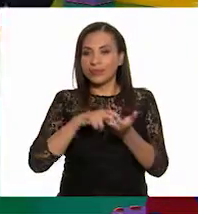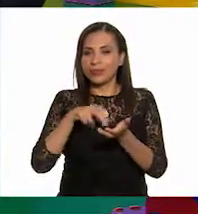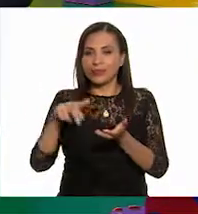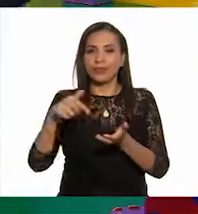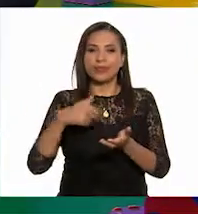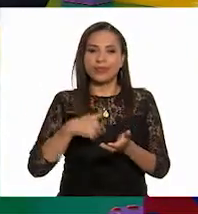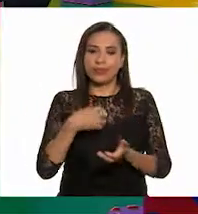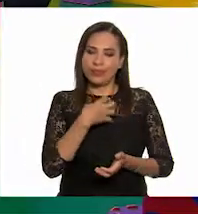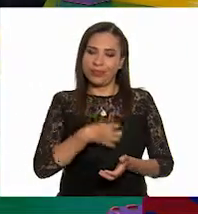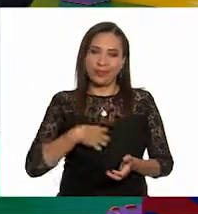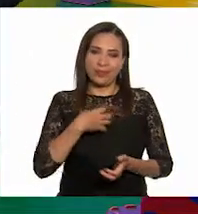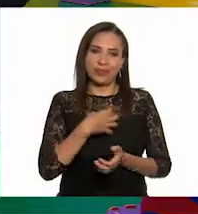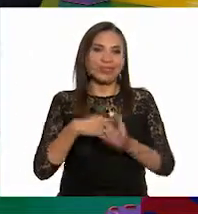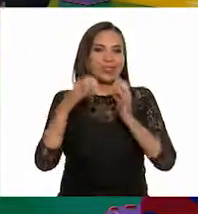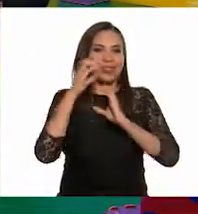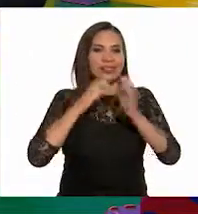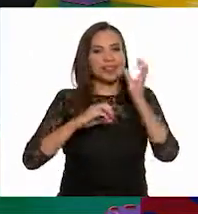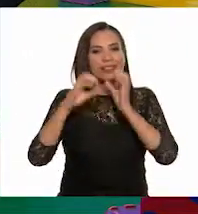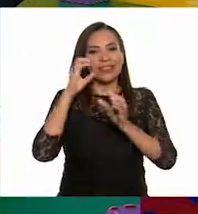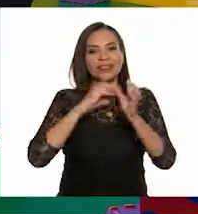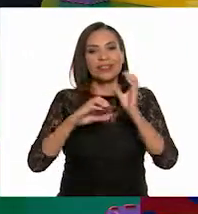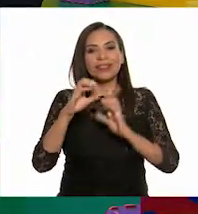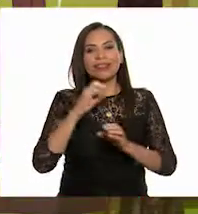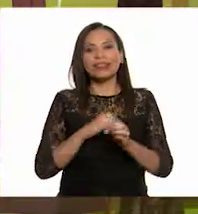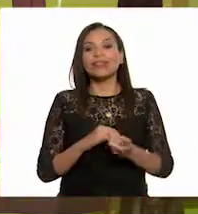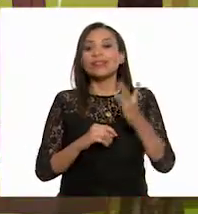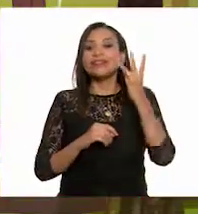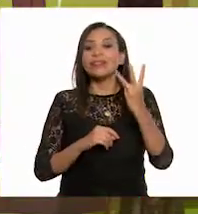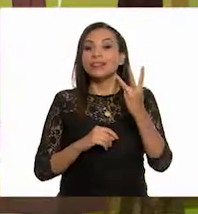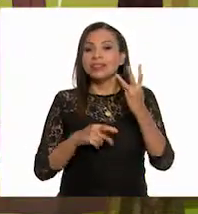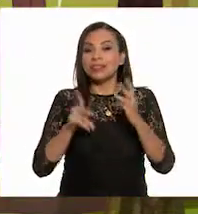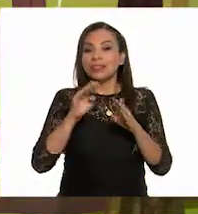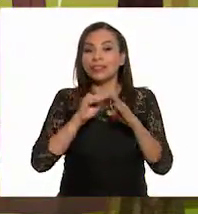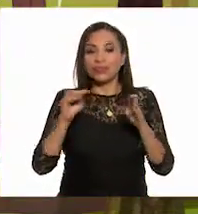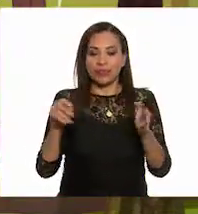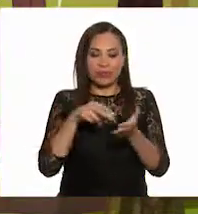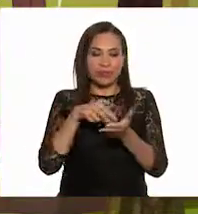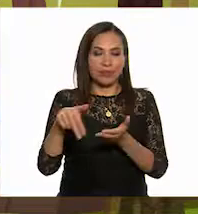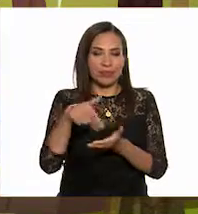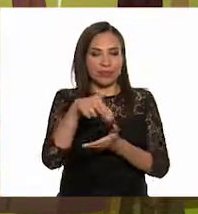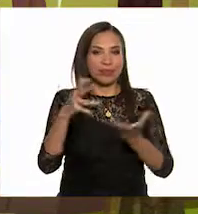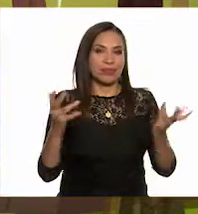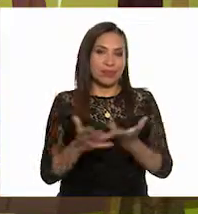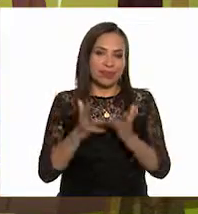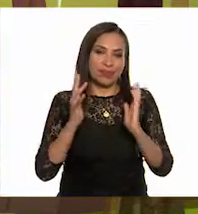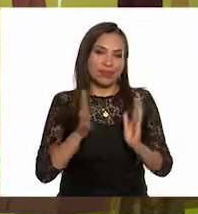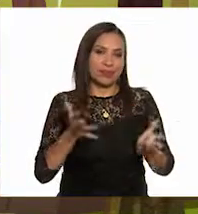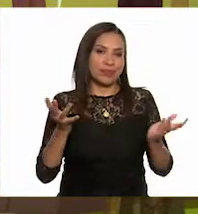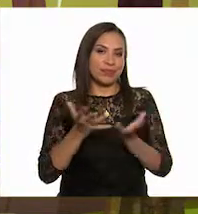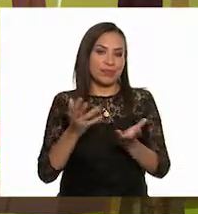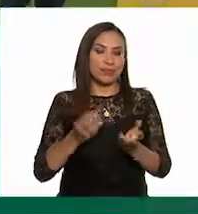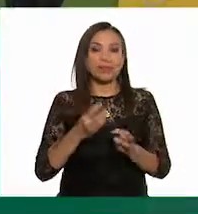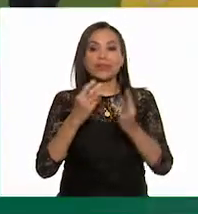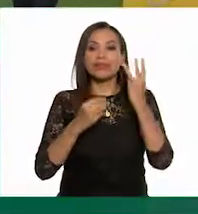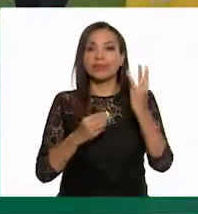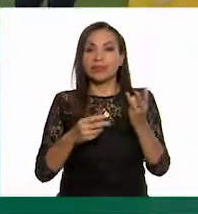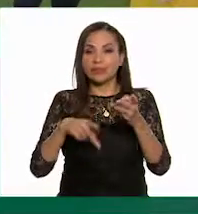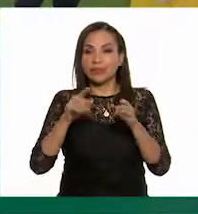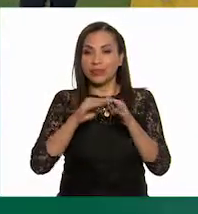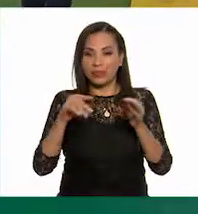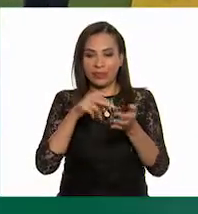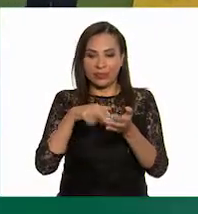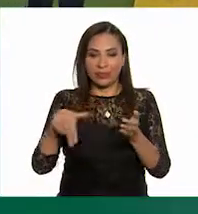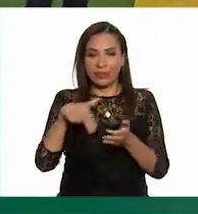pie, contento cantaré. Y 3 kilómetros a pie, ya hice, 3 kilómetros a